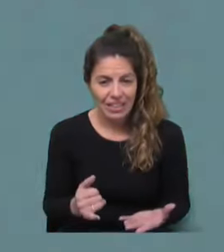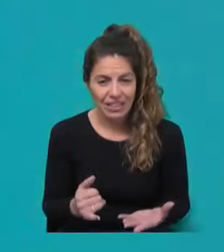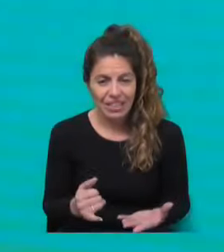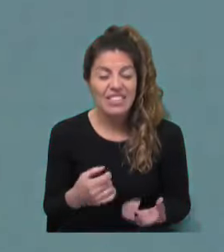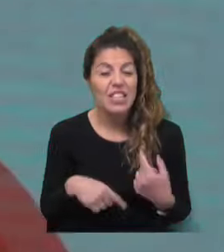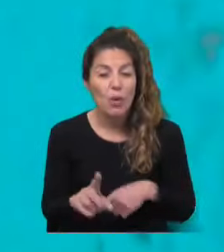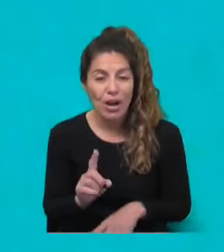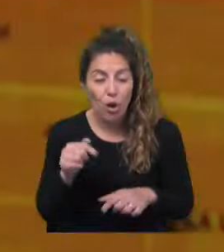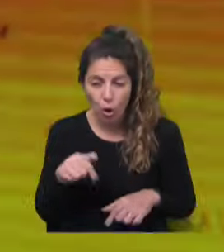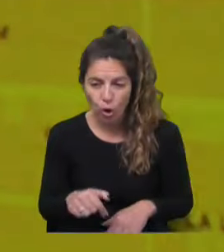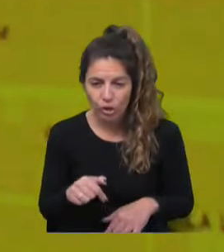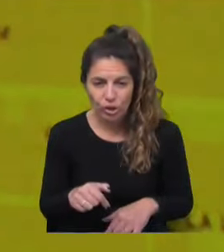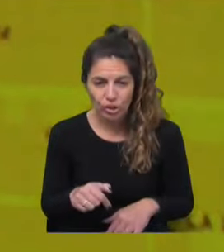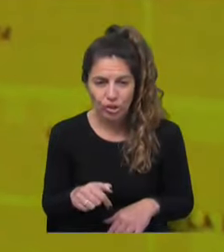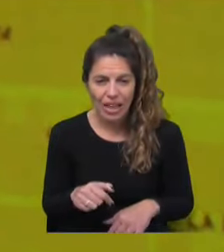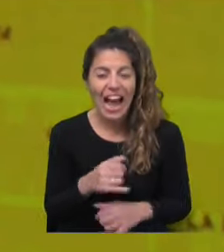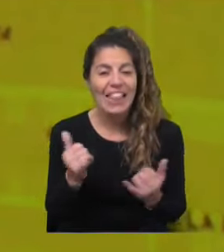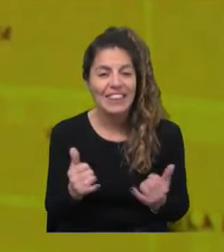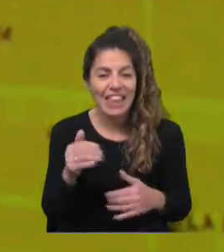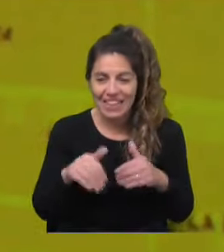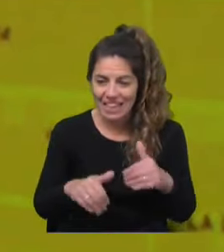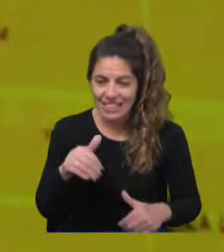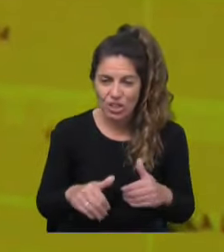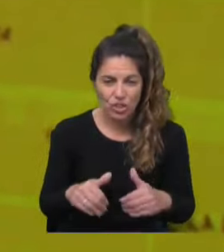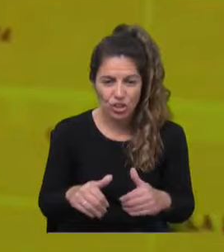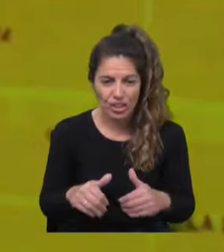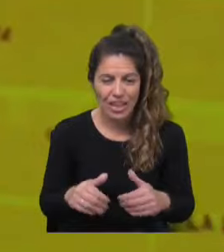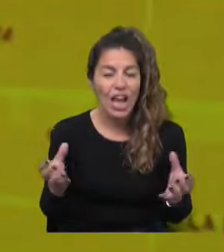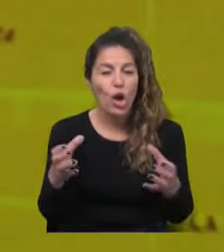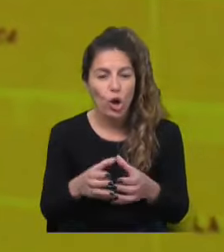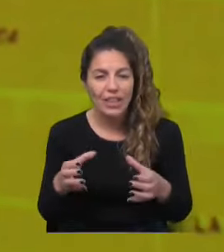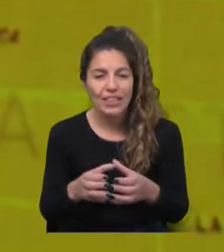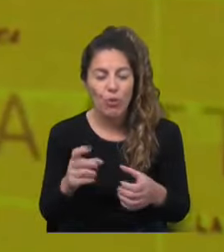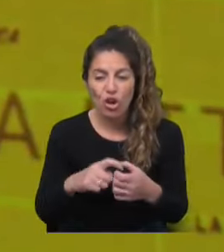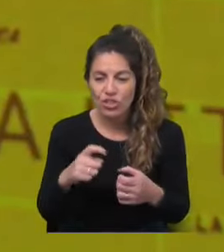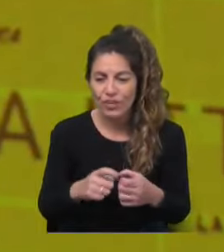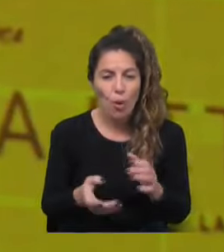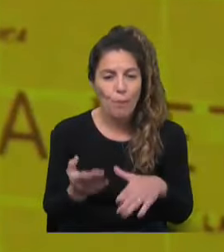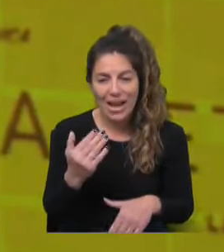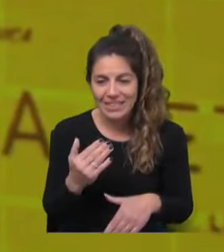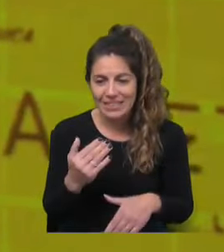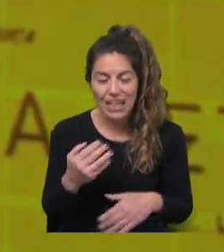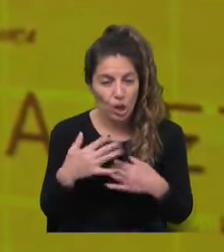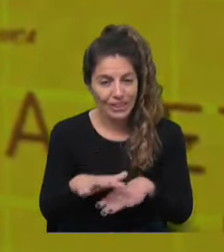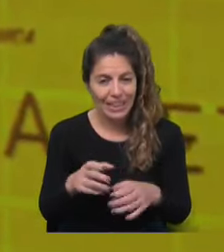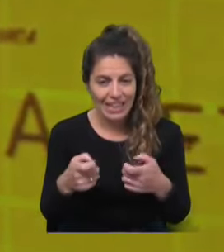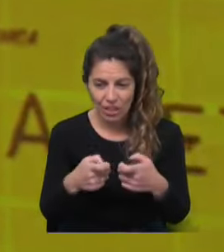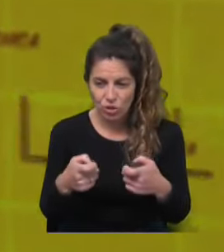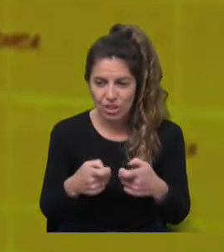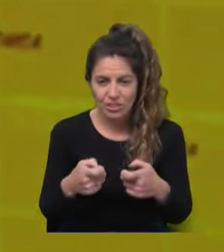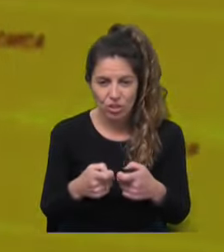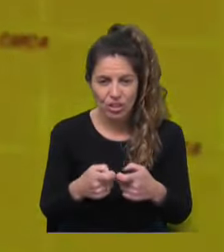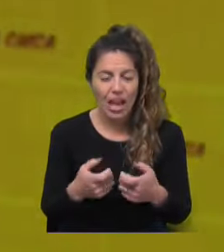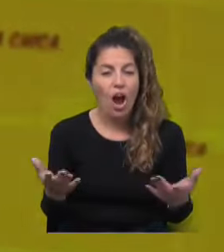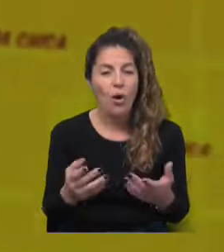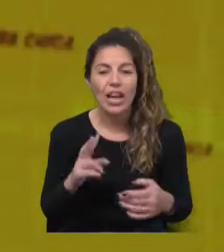sin embargo hoy, a días de las elecciones, el colectivo de los afiliados, mucho más que los que integran nuestra asociación, se